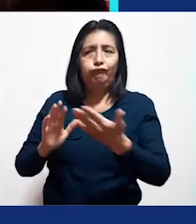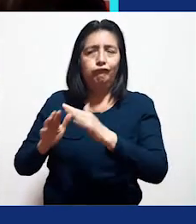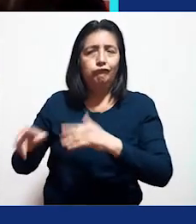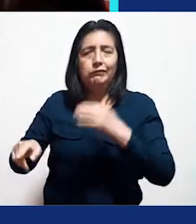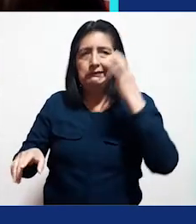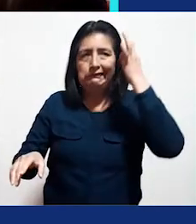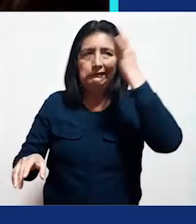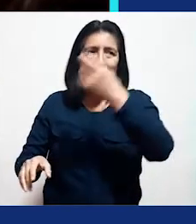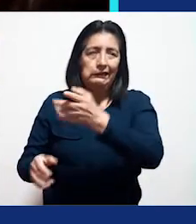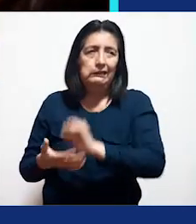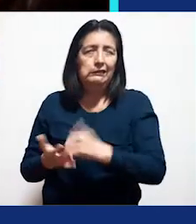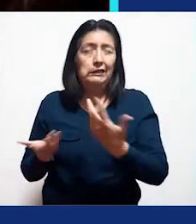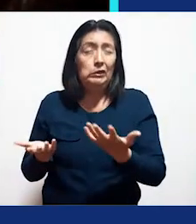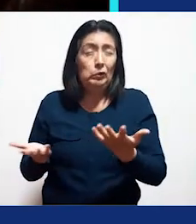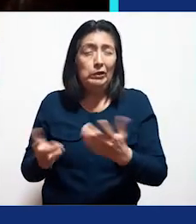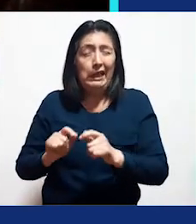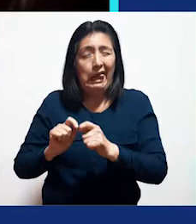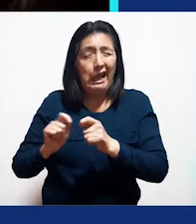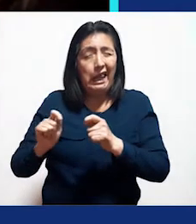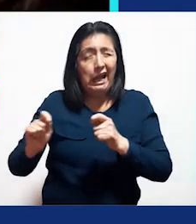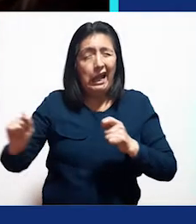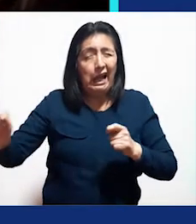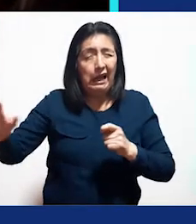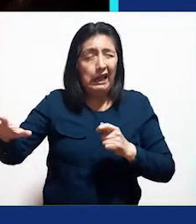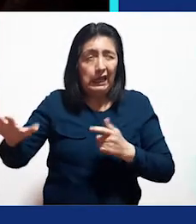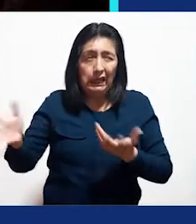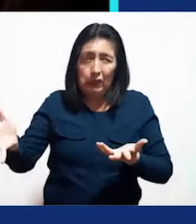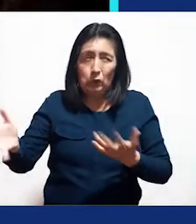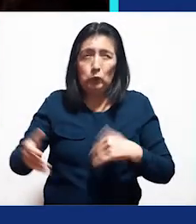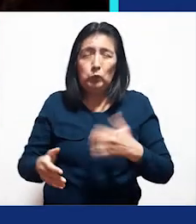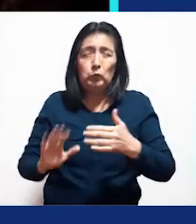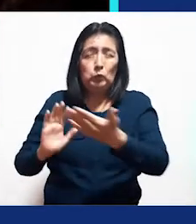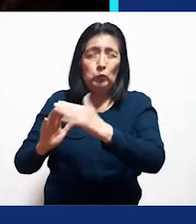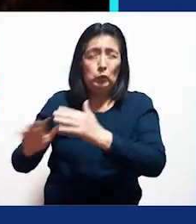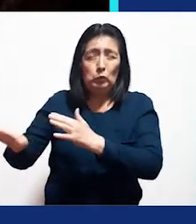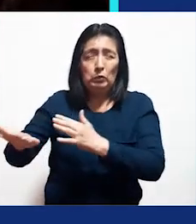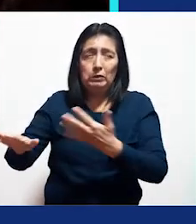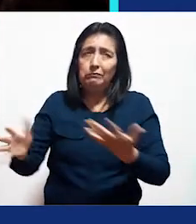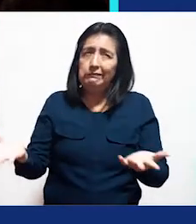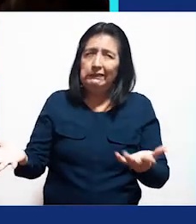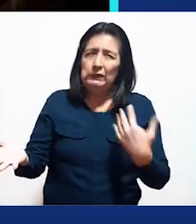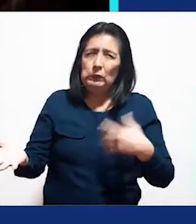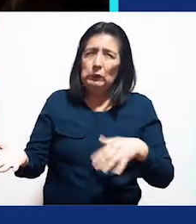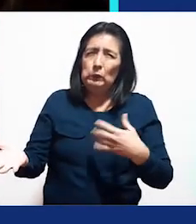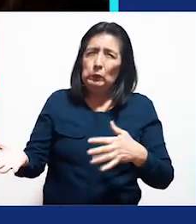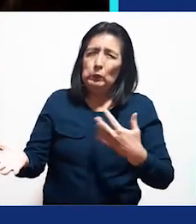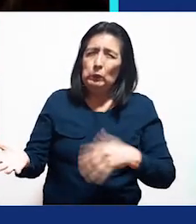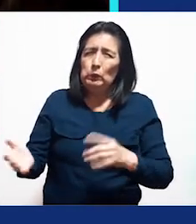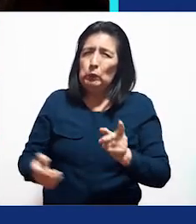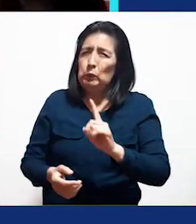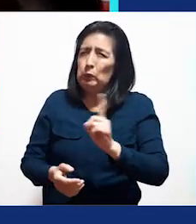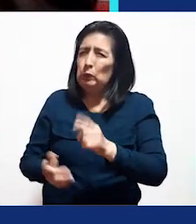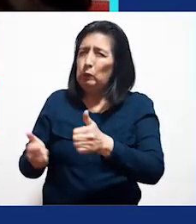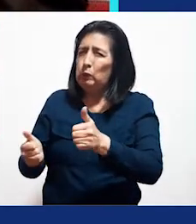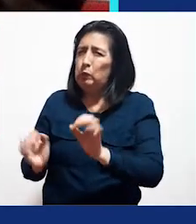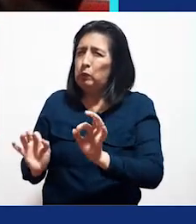indígenas, sobre todo aquellos que se encuentran en las zonas rurales, en las comunidades, aún es bastante